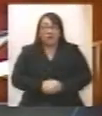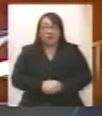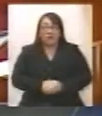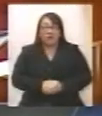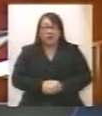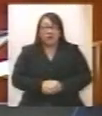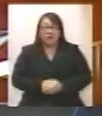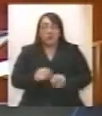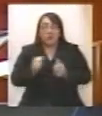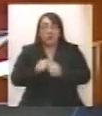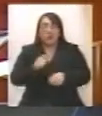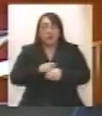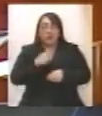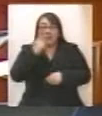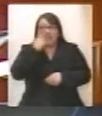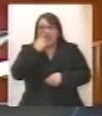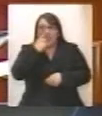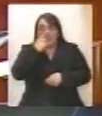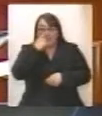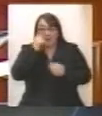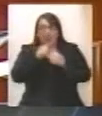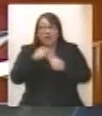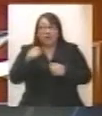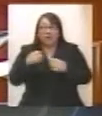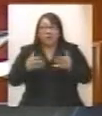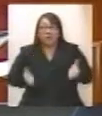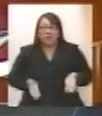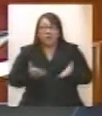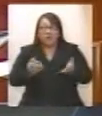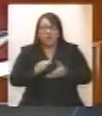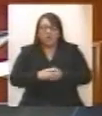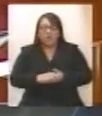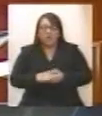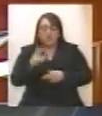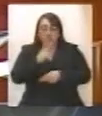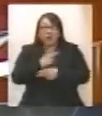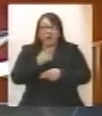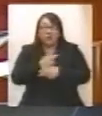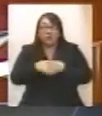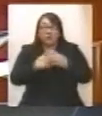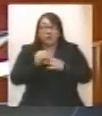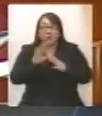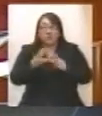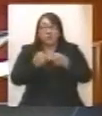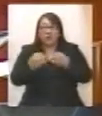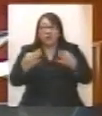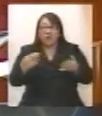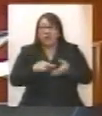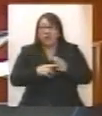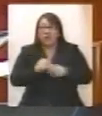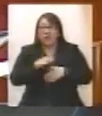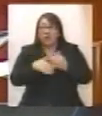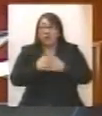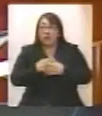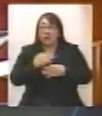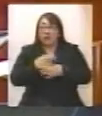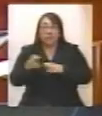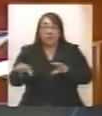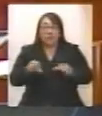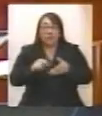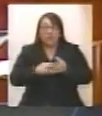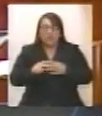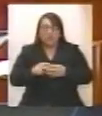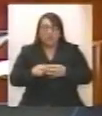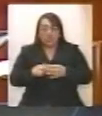la transitoriedad de la necesidad del impulso y cuidando que en su mayoría las medidas no generen